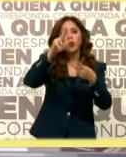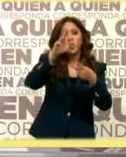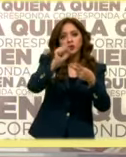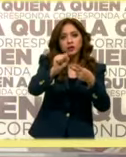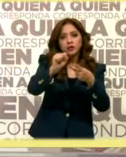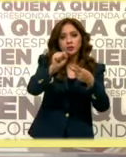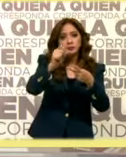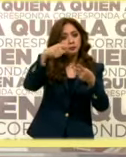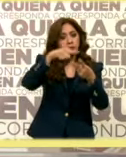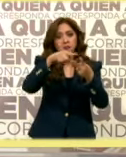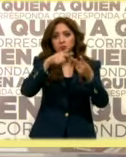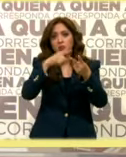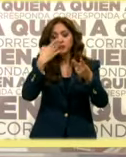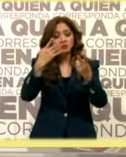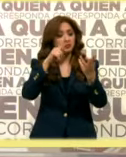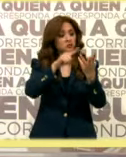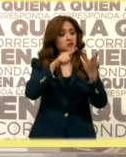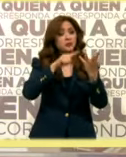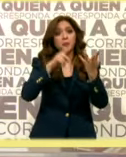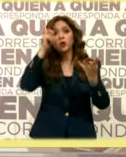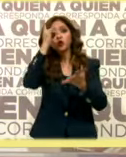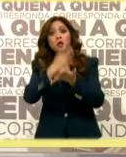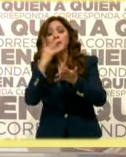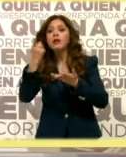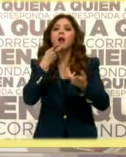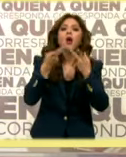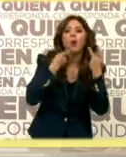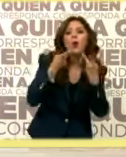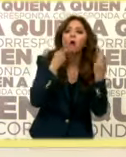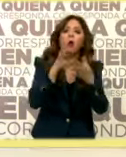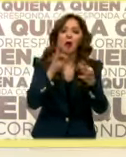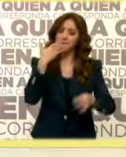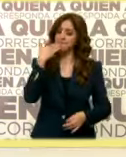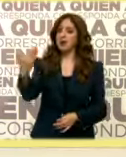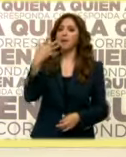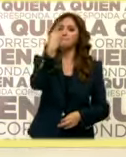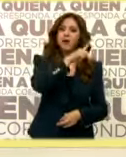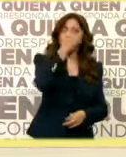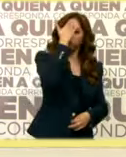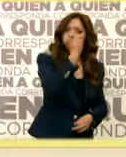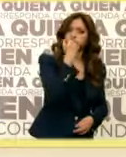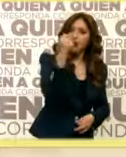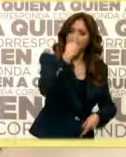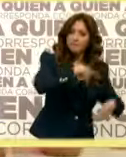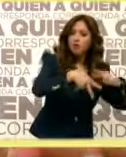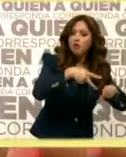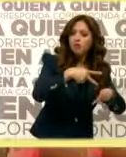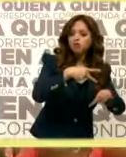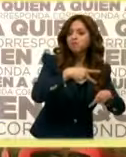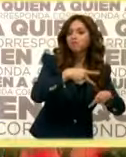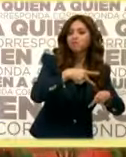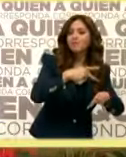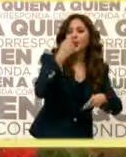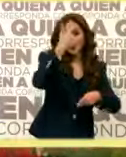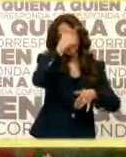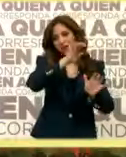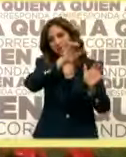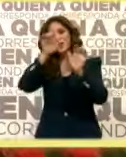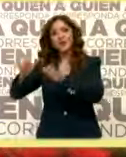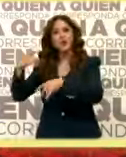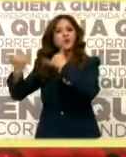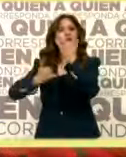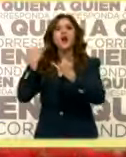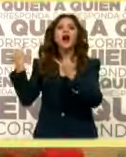únicos. Los otros son buenos para el verbo, pero no creo que sean buenos para patear un balón. O sea, que métase y la cascarita es pan comido. Es como jugar contra el